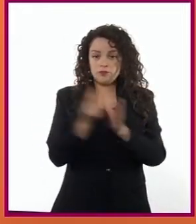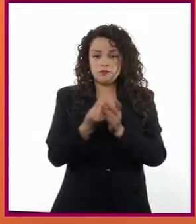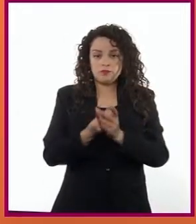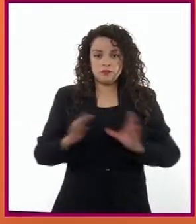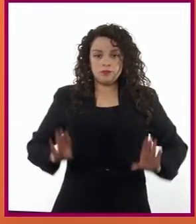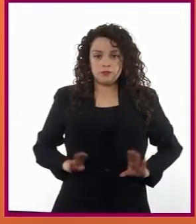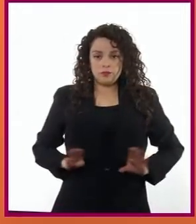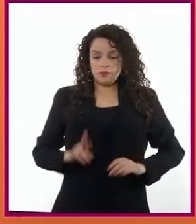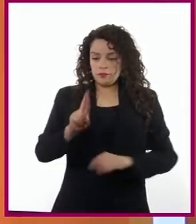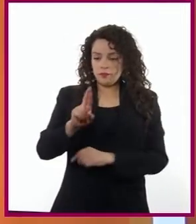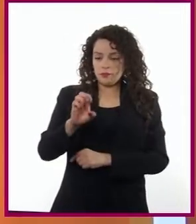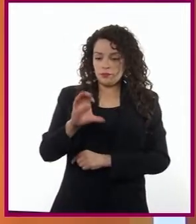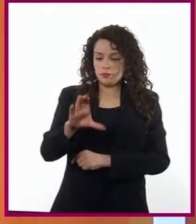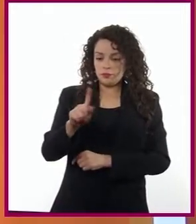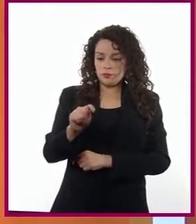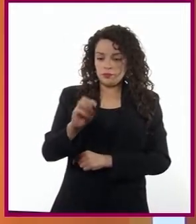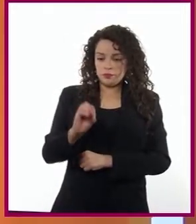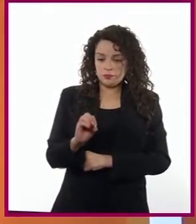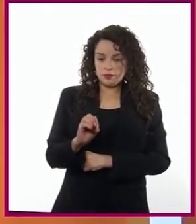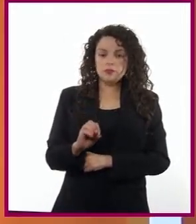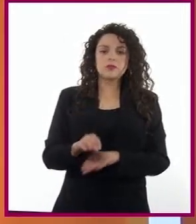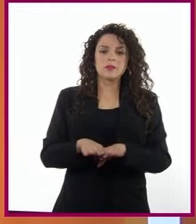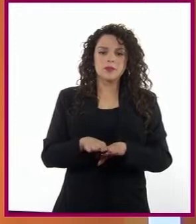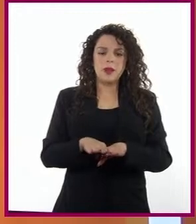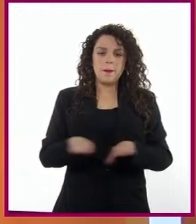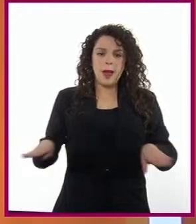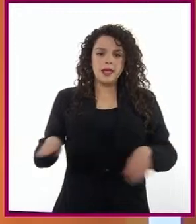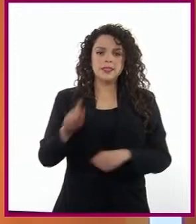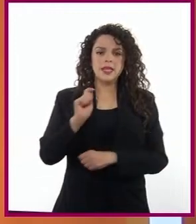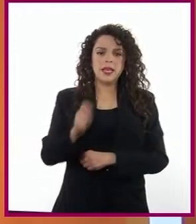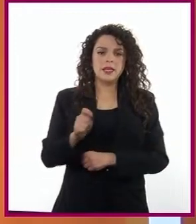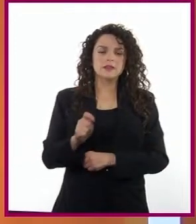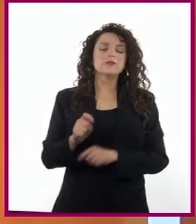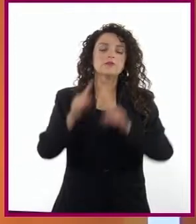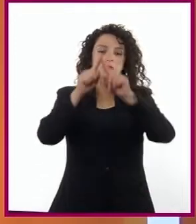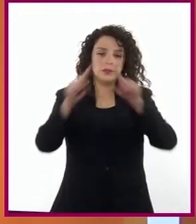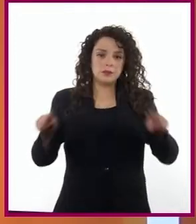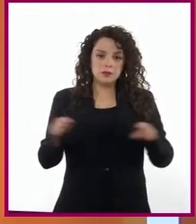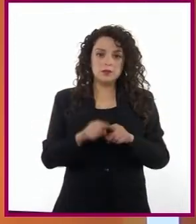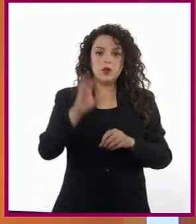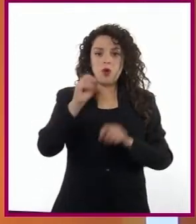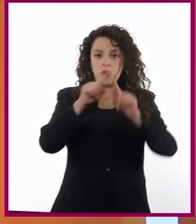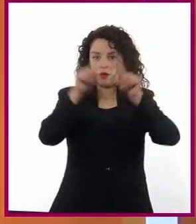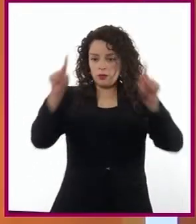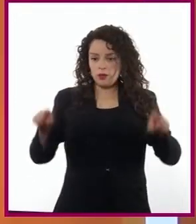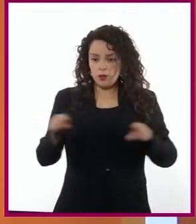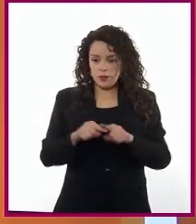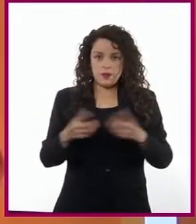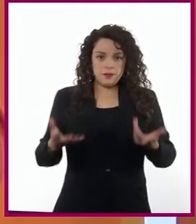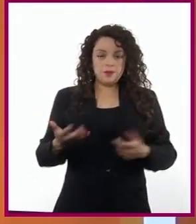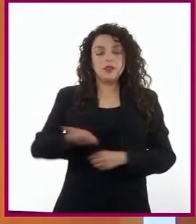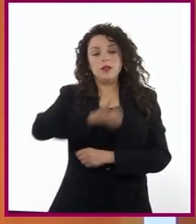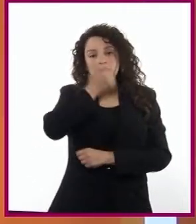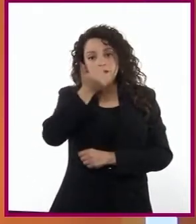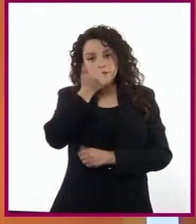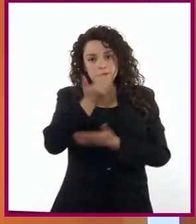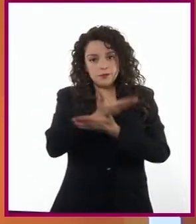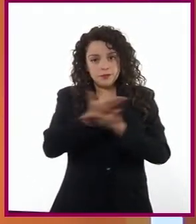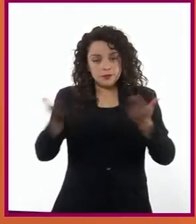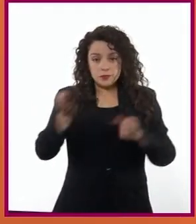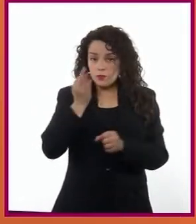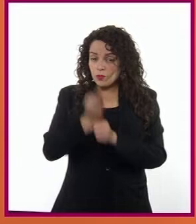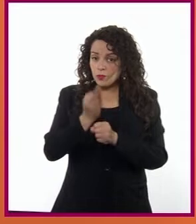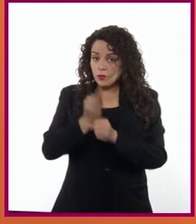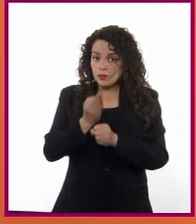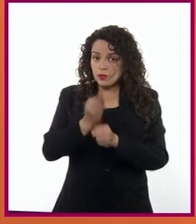los prismas rectos, cuya base es un triángulo o un cuadrilátero. Estimadas alumnas y alumnos, en este